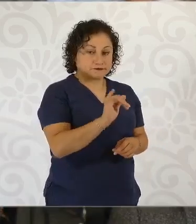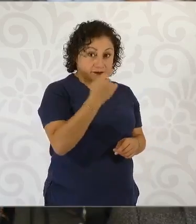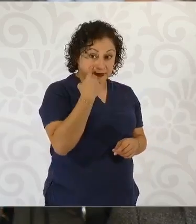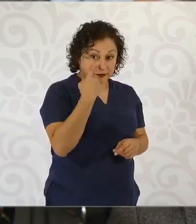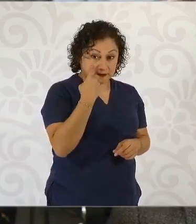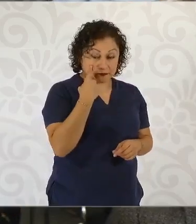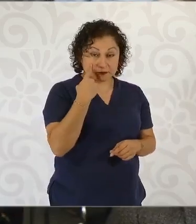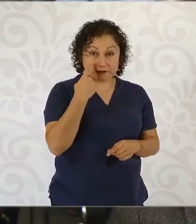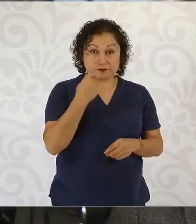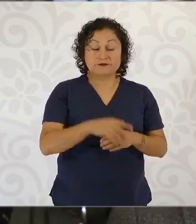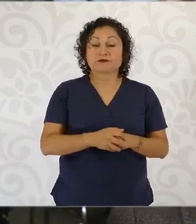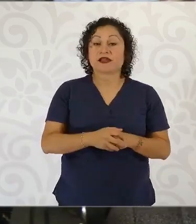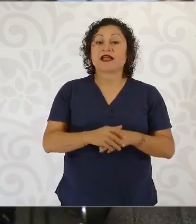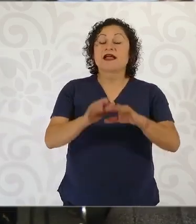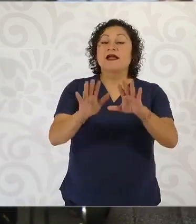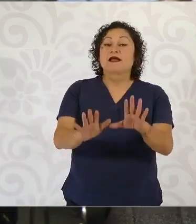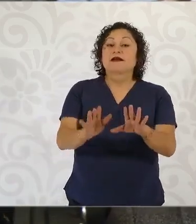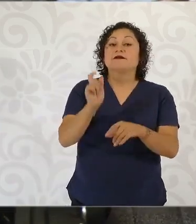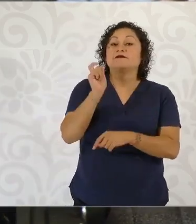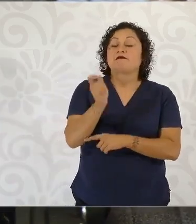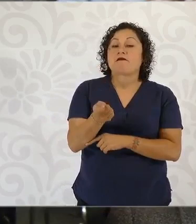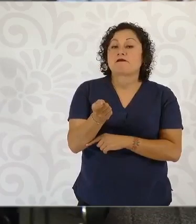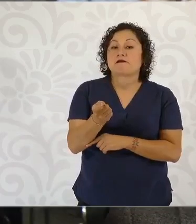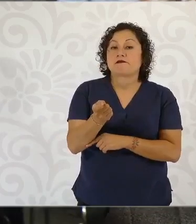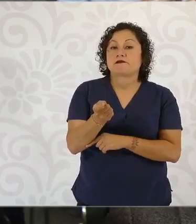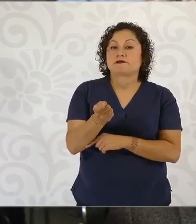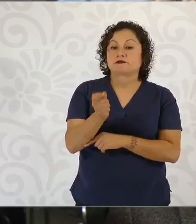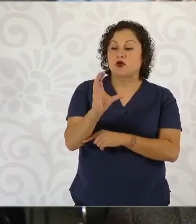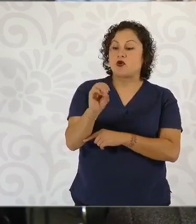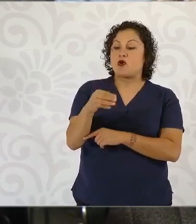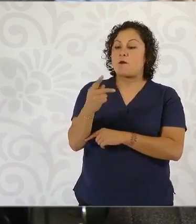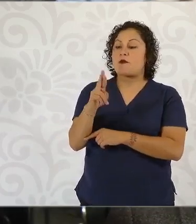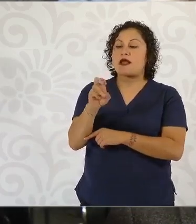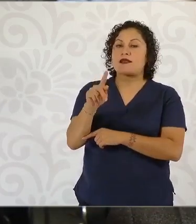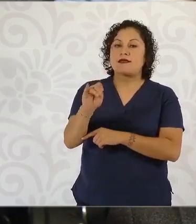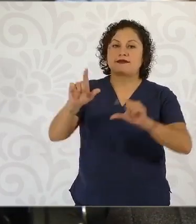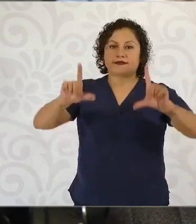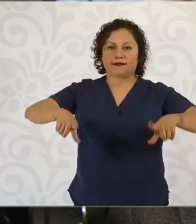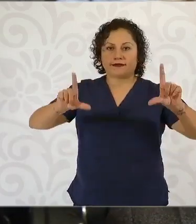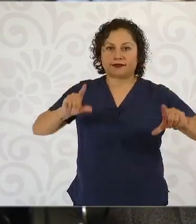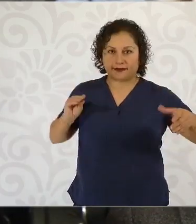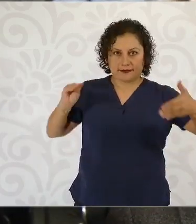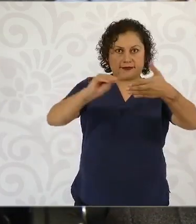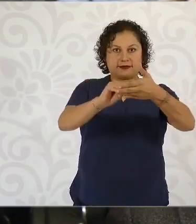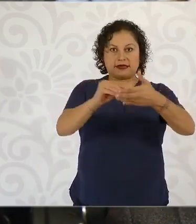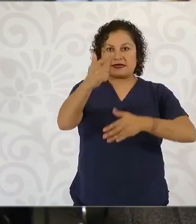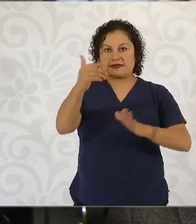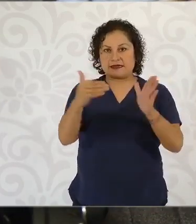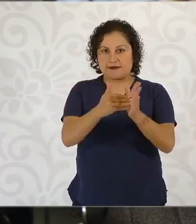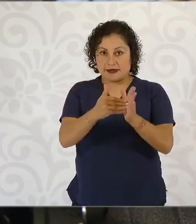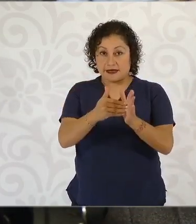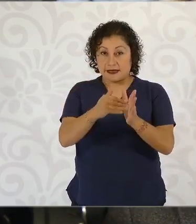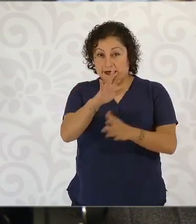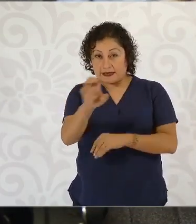los 7,000, ese es otro punto, que son… en Compranet se registraron contratos por más de 7,500 millones de